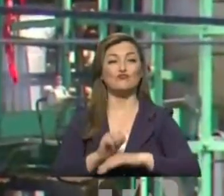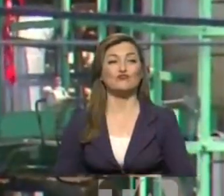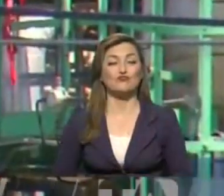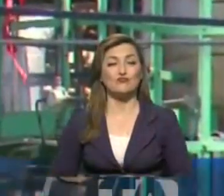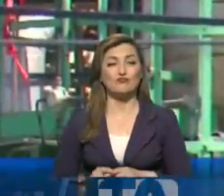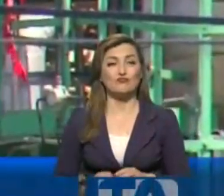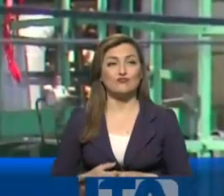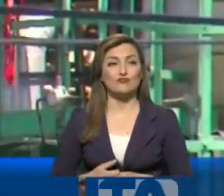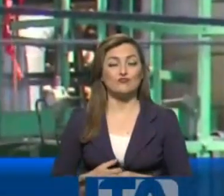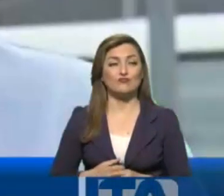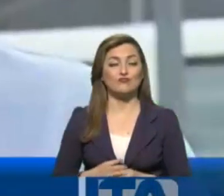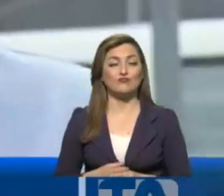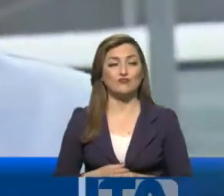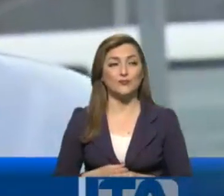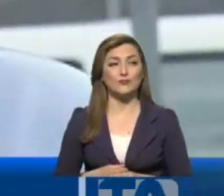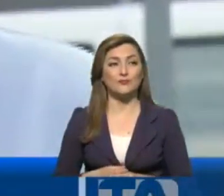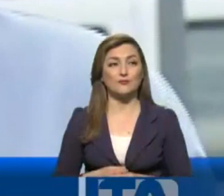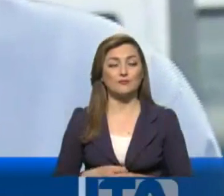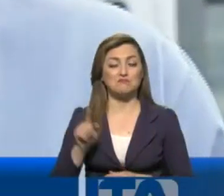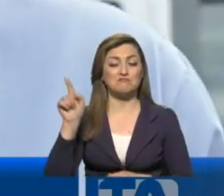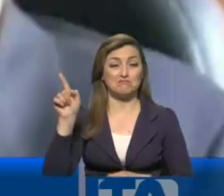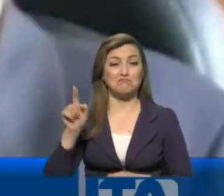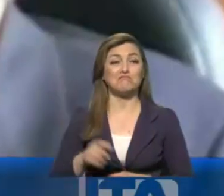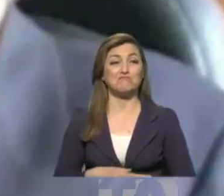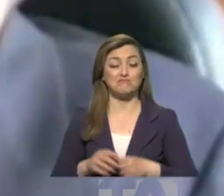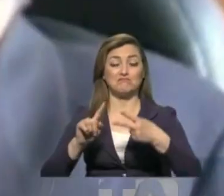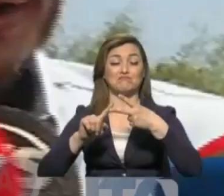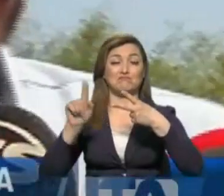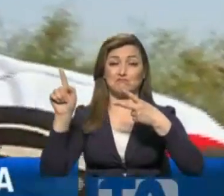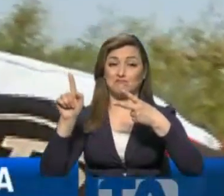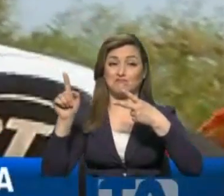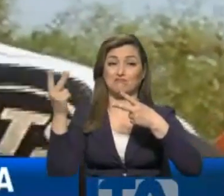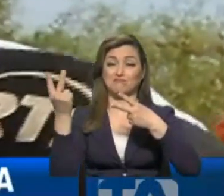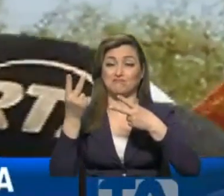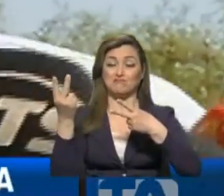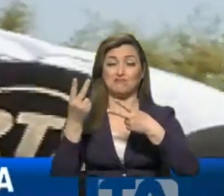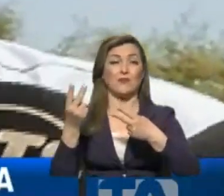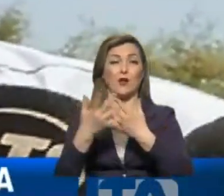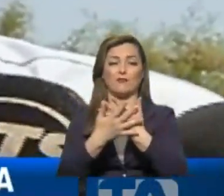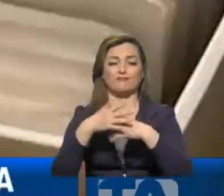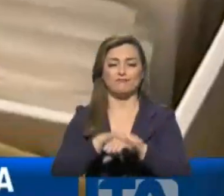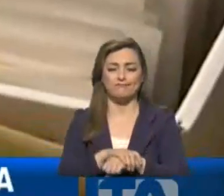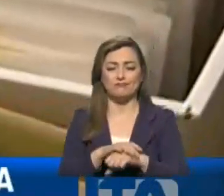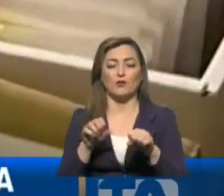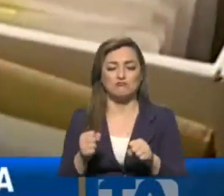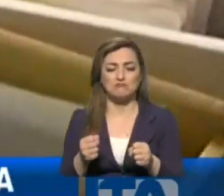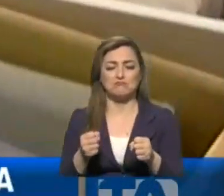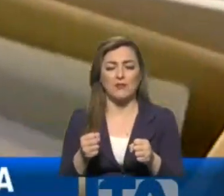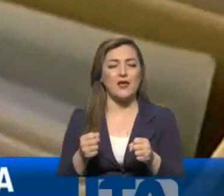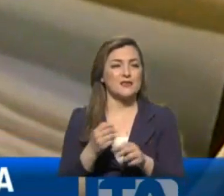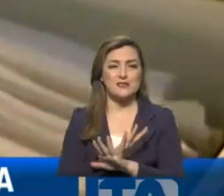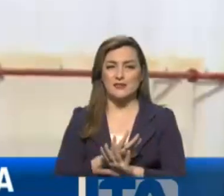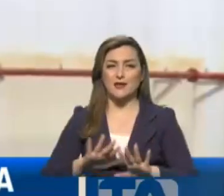de lo relativamente reciente, aparecen Raúl de la Torre y Roberto Barrera, quienes ya cumplieron sentencias y han